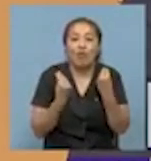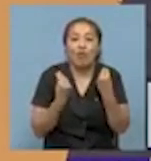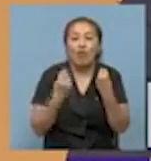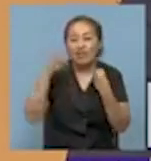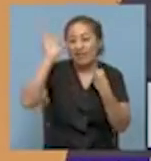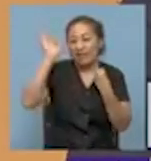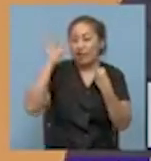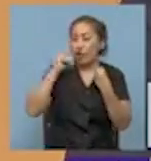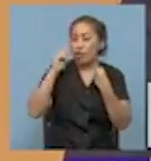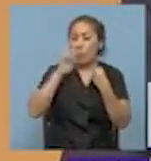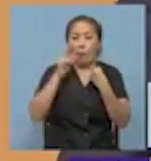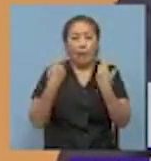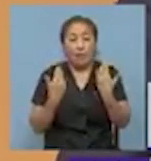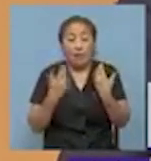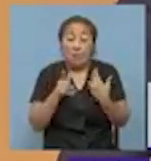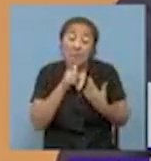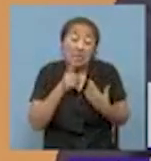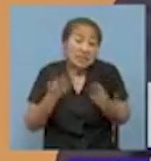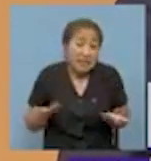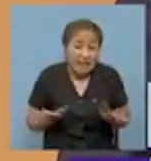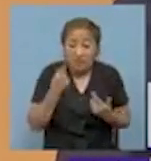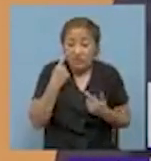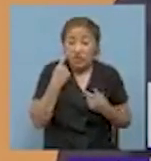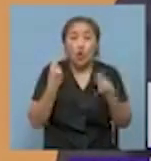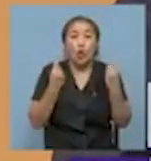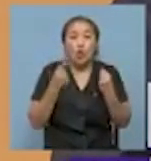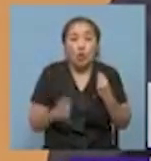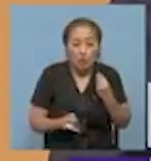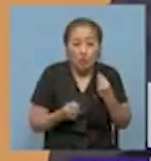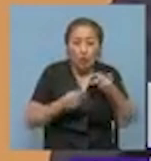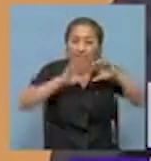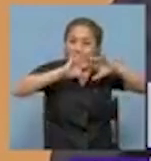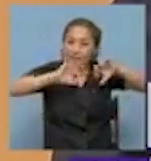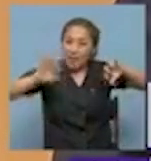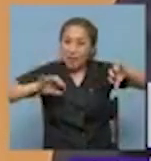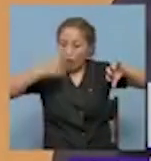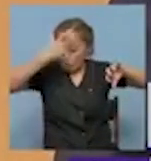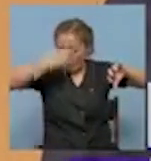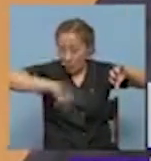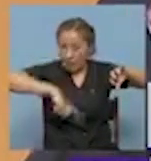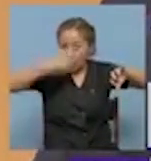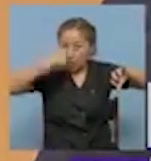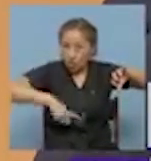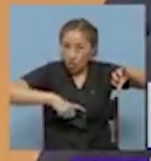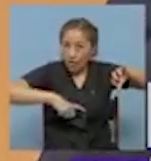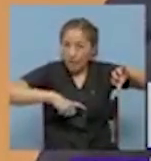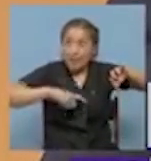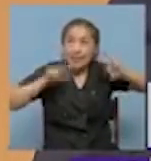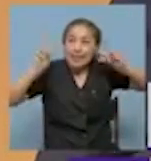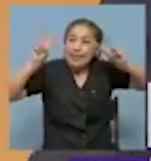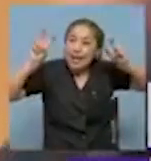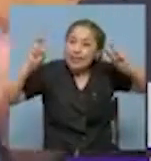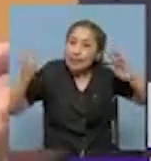el parecer por la vivencia de cada persona independientemente del sexo asignado entre comillas